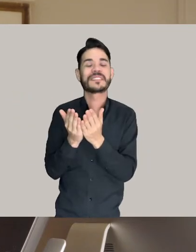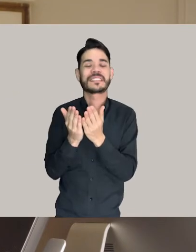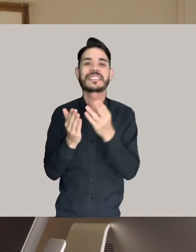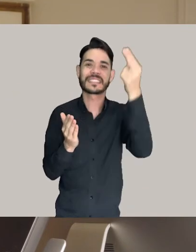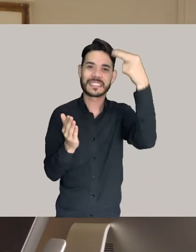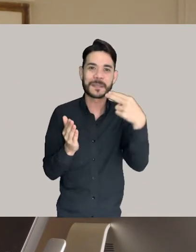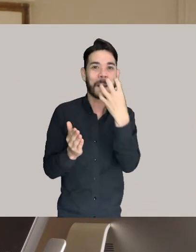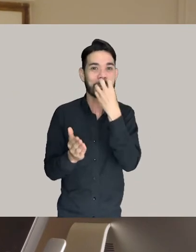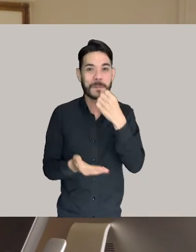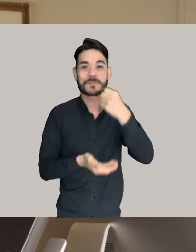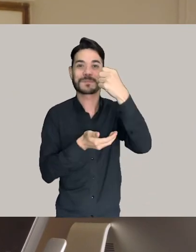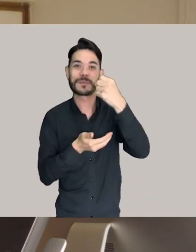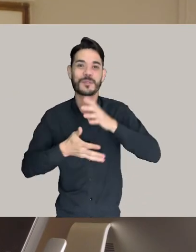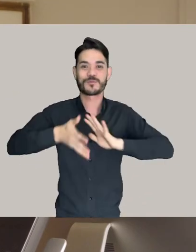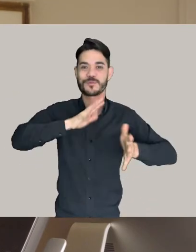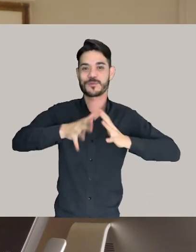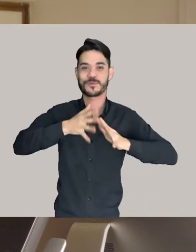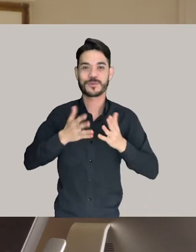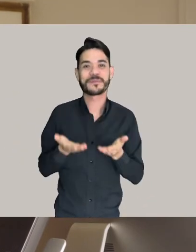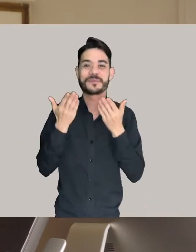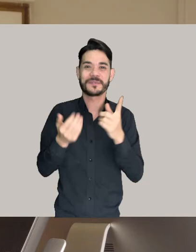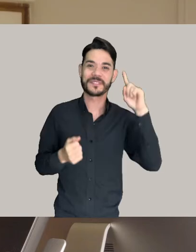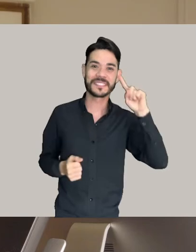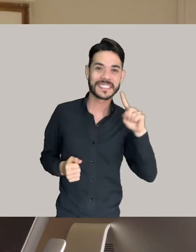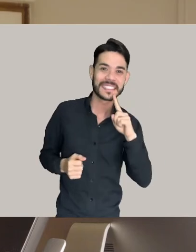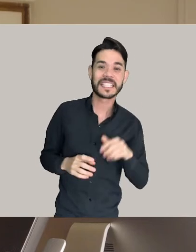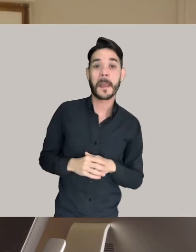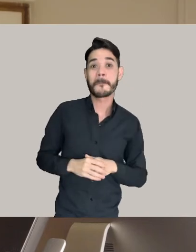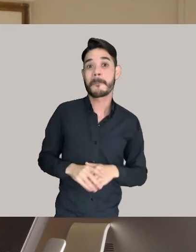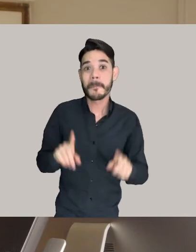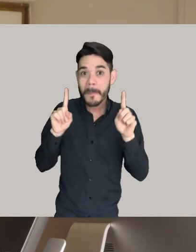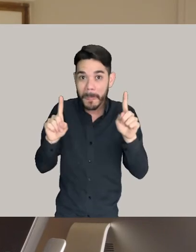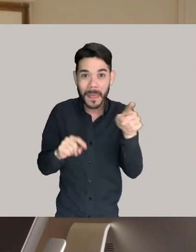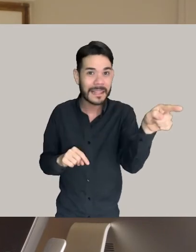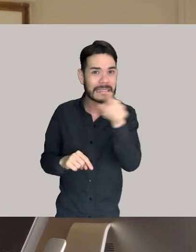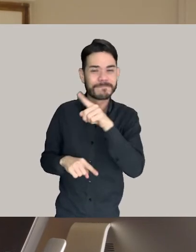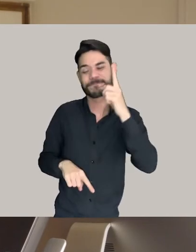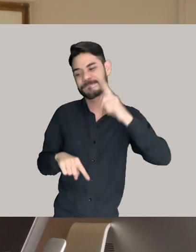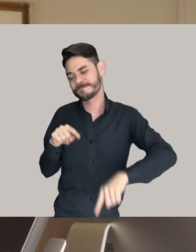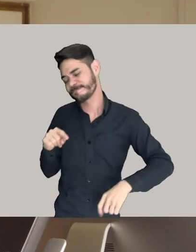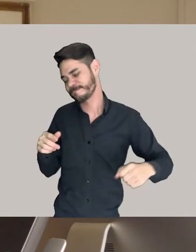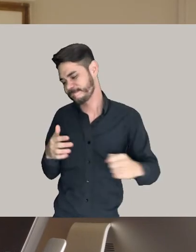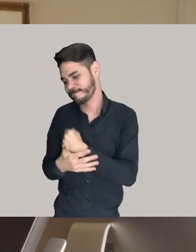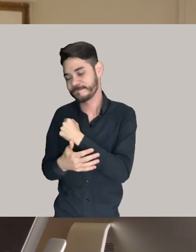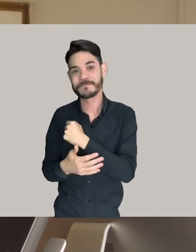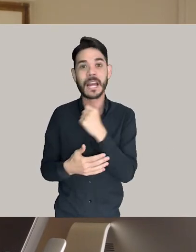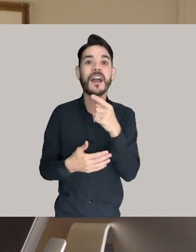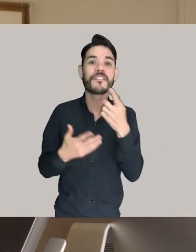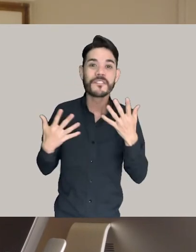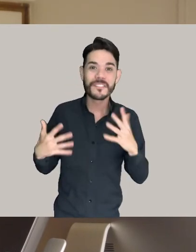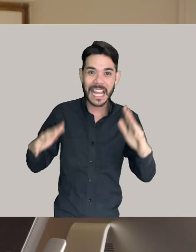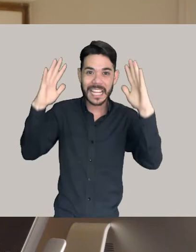de Amamelis y el secreto en lengua de señas para sordos. Pero si no nos pueden acompañar ese